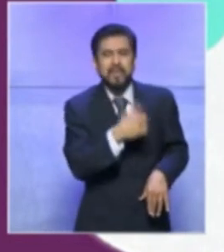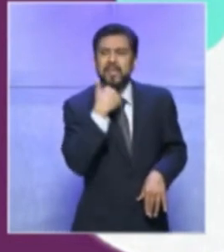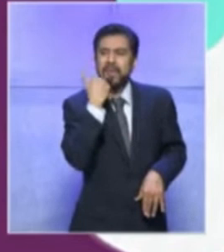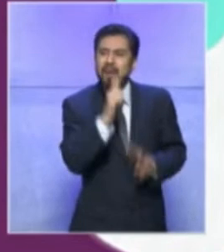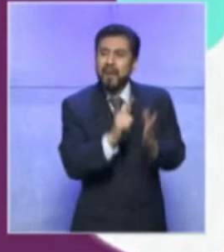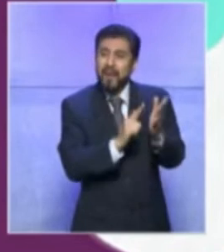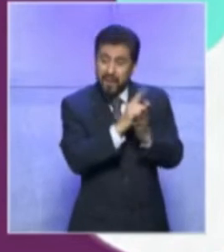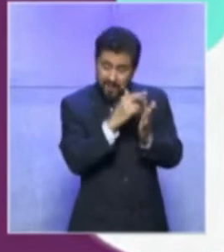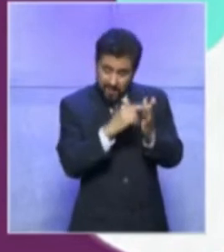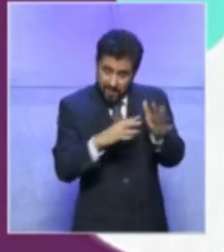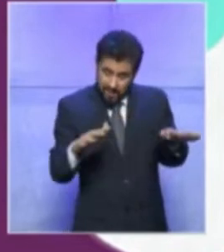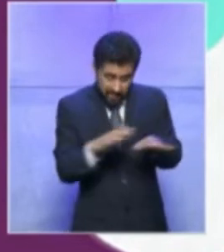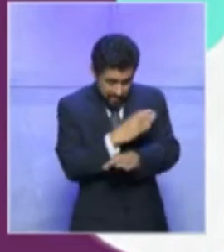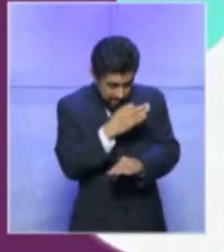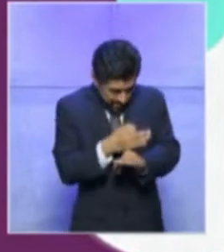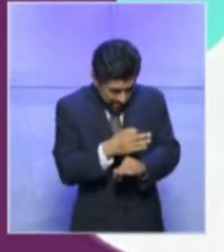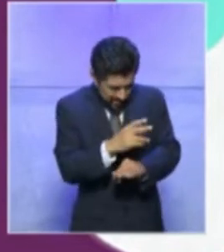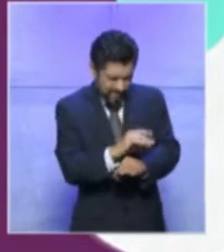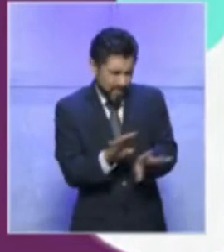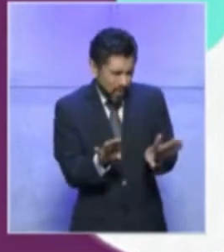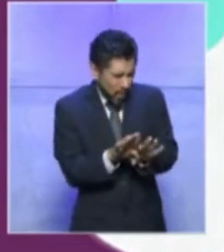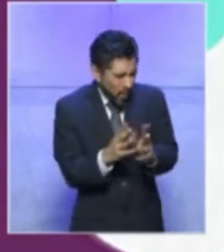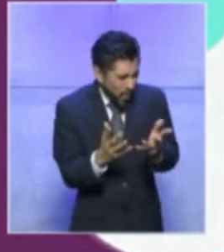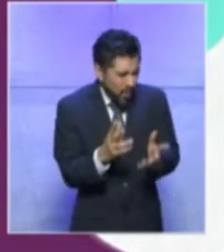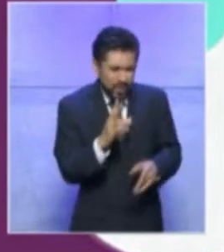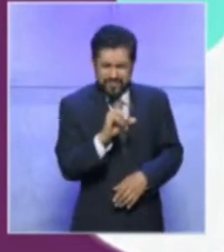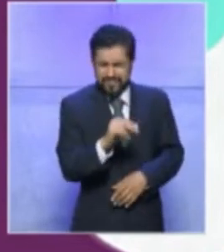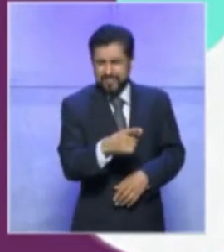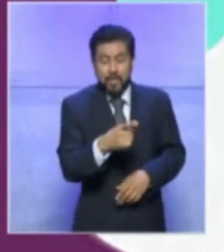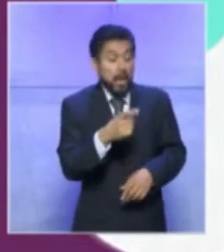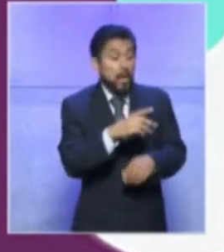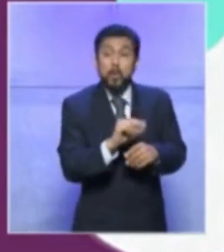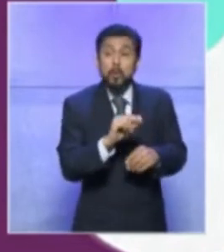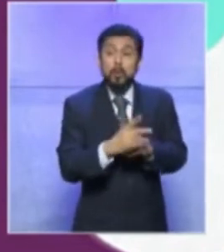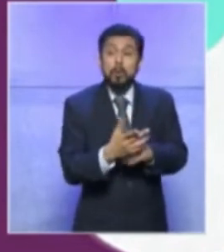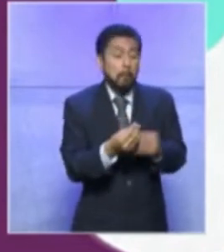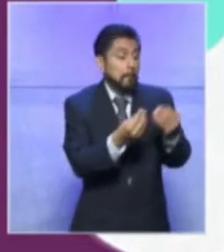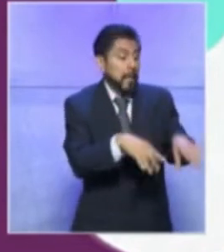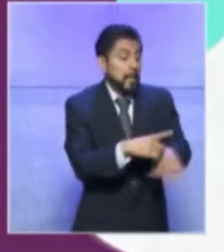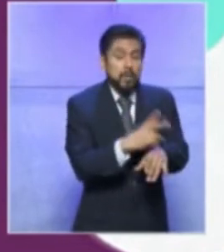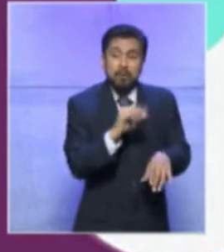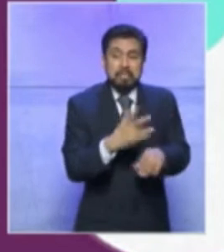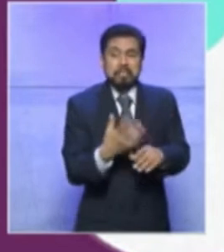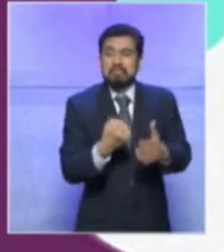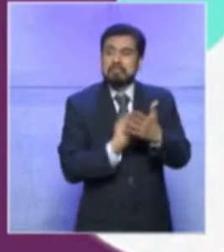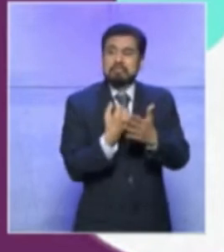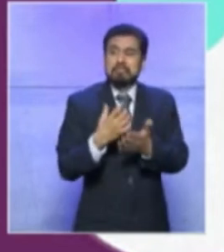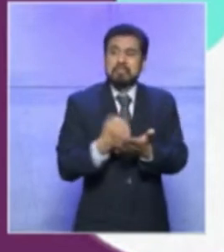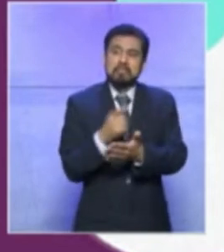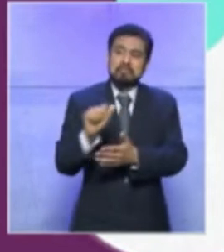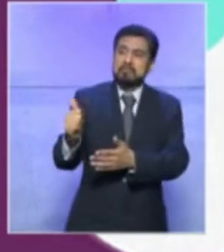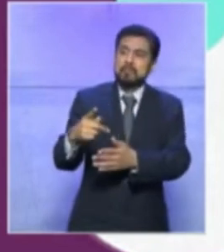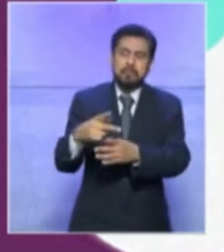reglas del juego una vez que este ya se jugó y que se obtuvo un resultado que simplemente no les gustó a algunos actores. En cualquier evento de